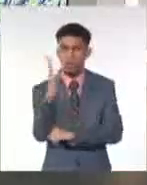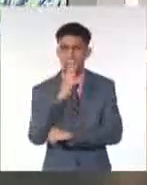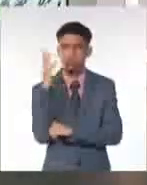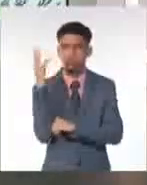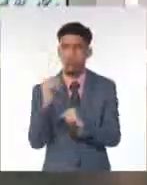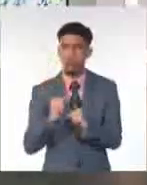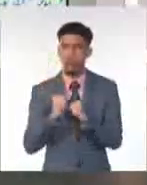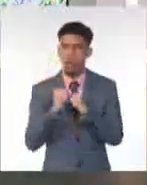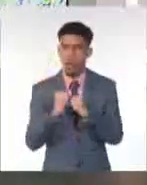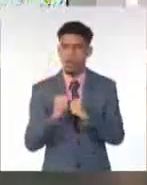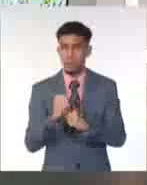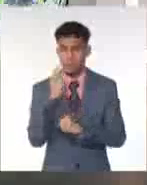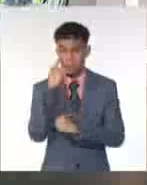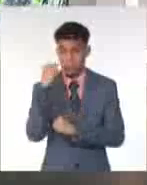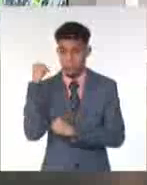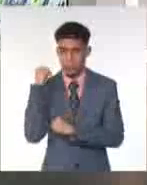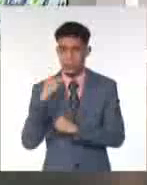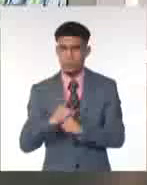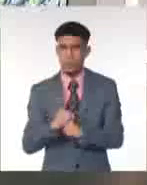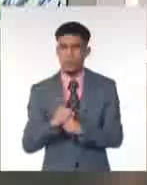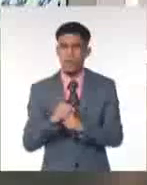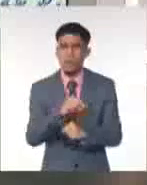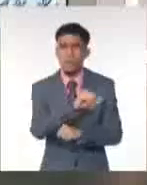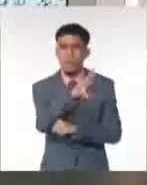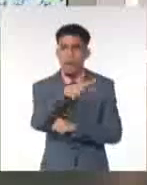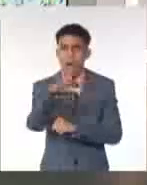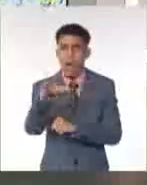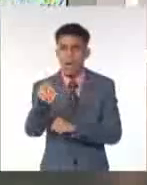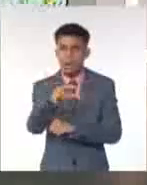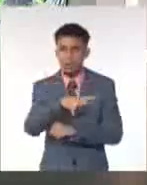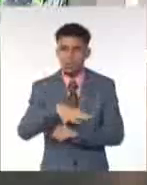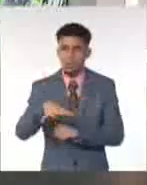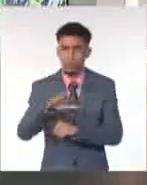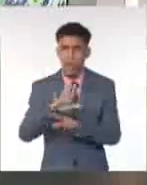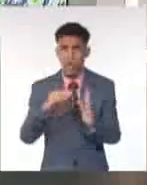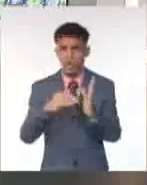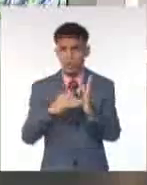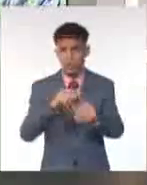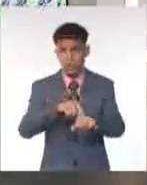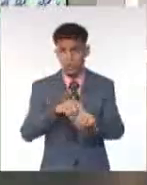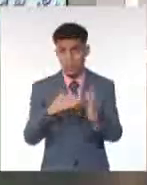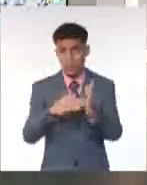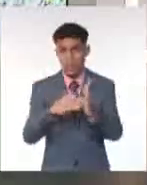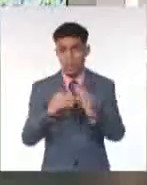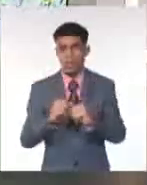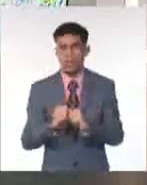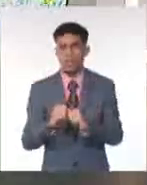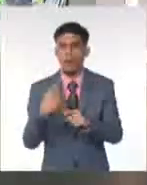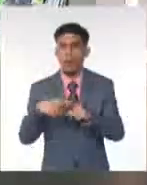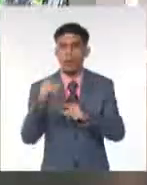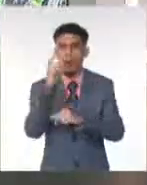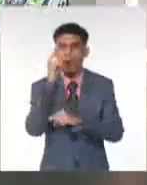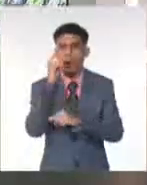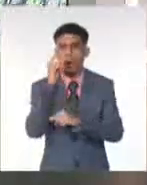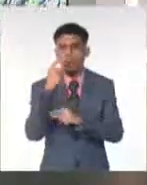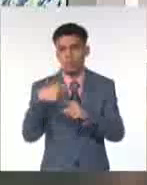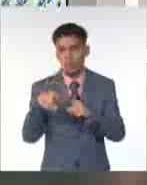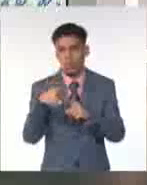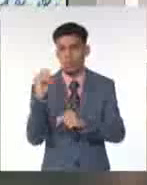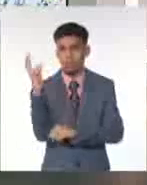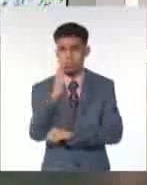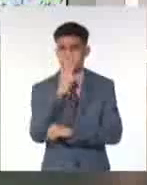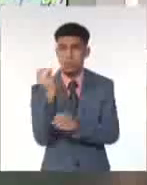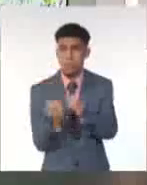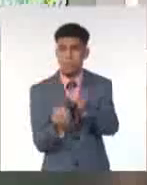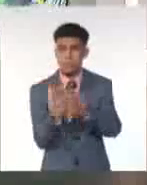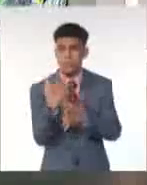huracán. En el Atlántico, a Kirk y a Leslie, y desde horas de la tarde de hoy, al huracán Milton, formado precisamente en el